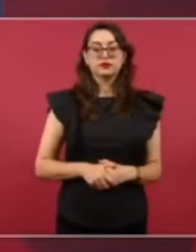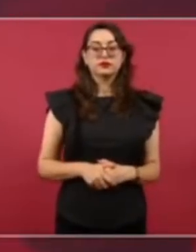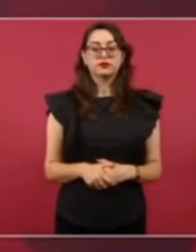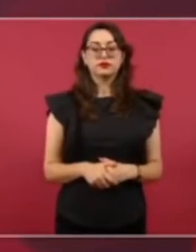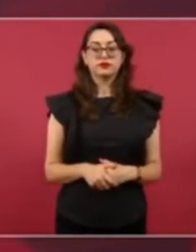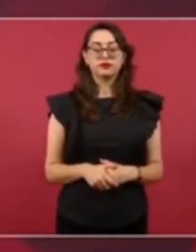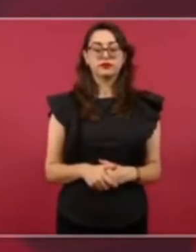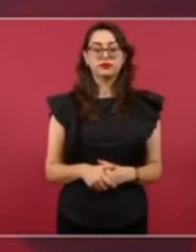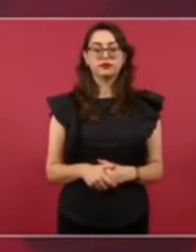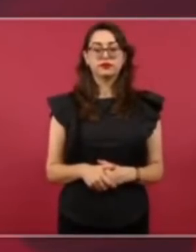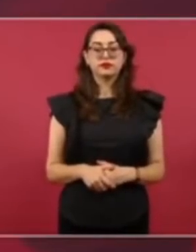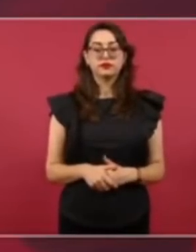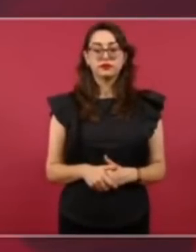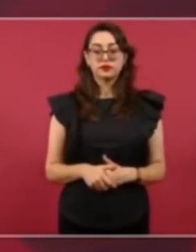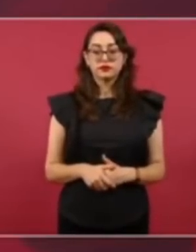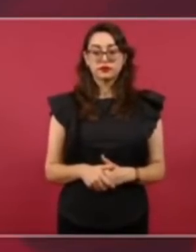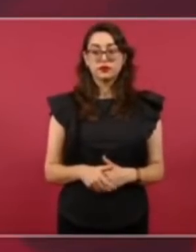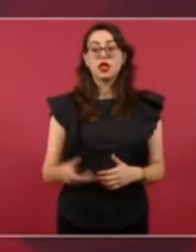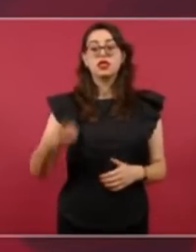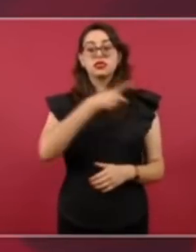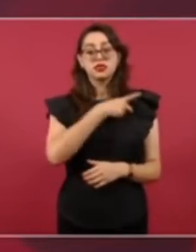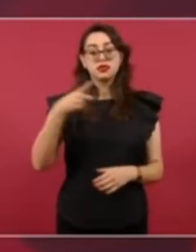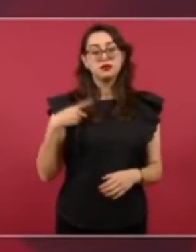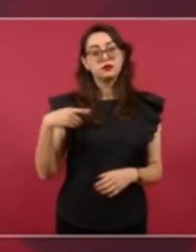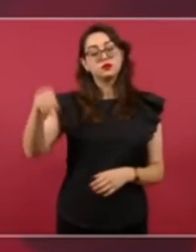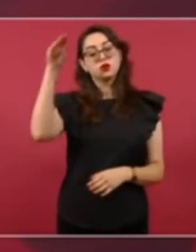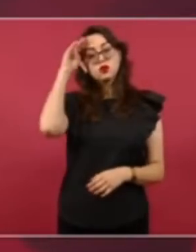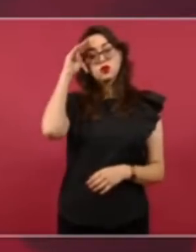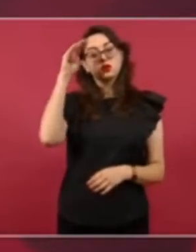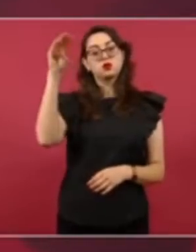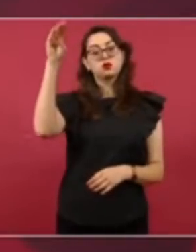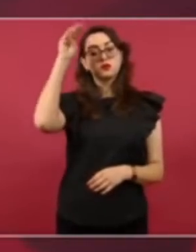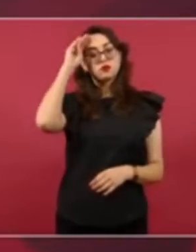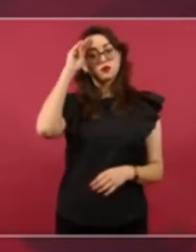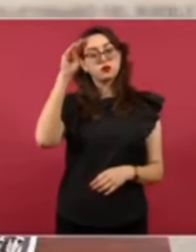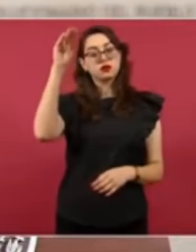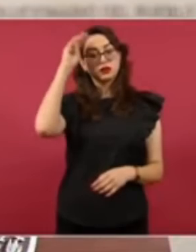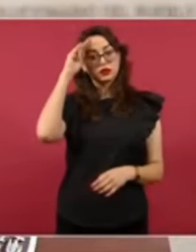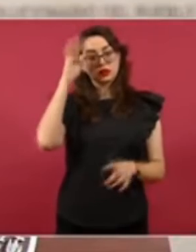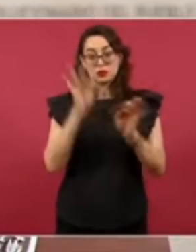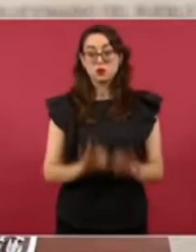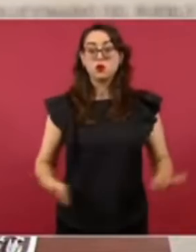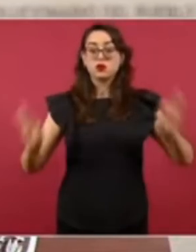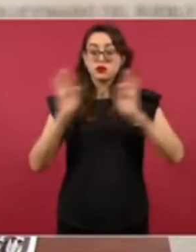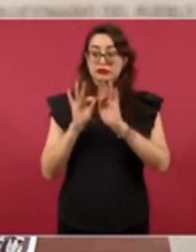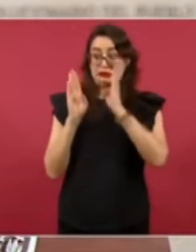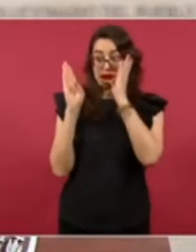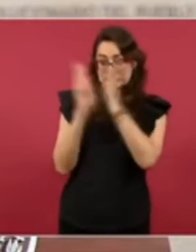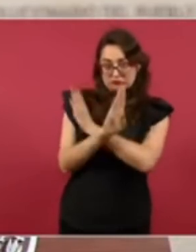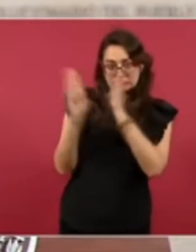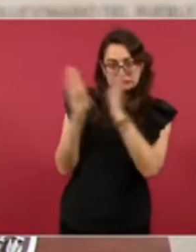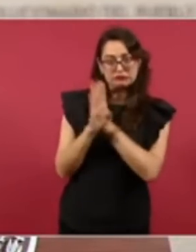acciones, o sea, su cachito, como si fuera la lotería, para que tuvieran ganancias. Este